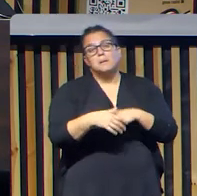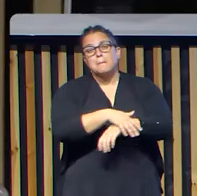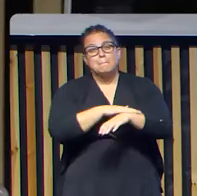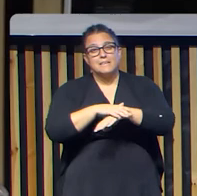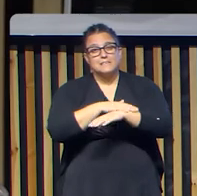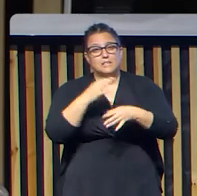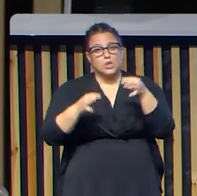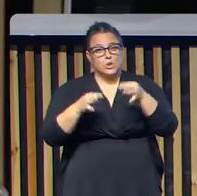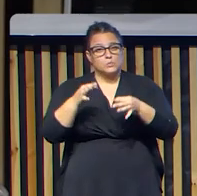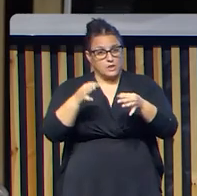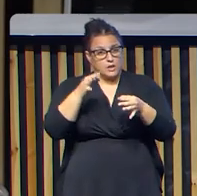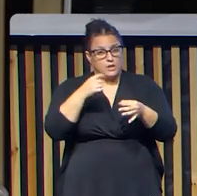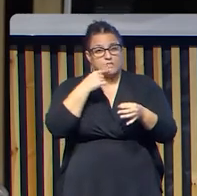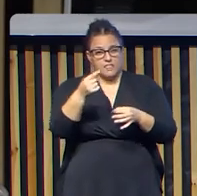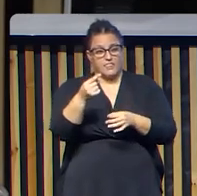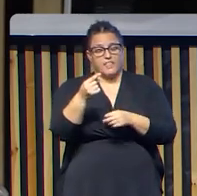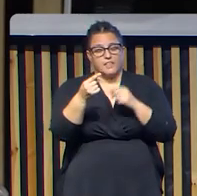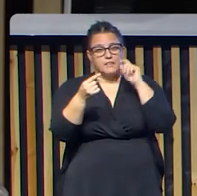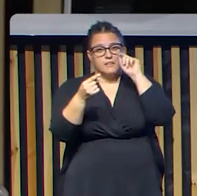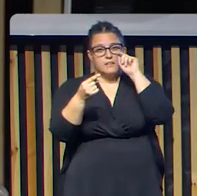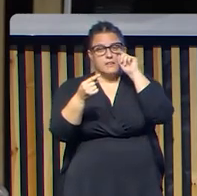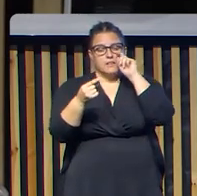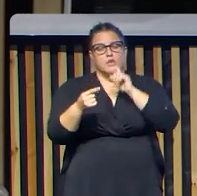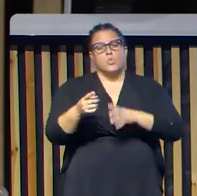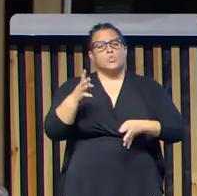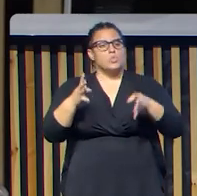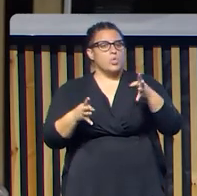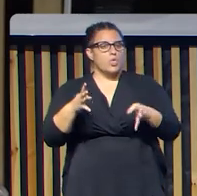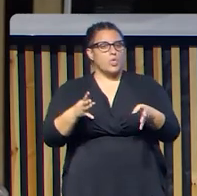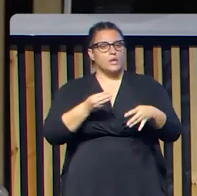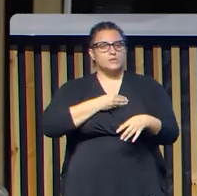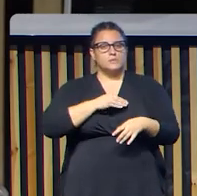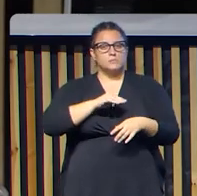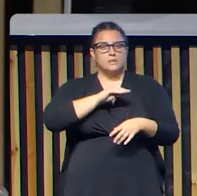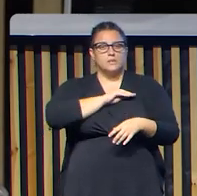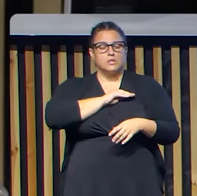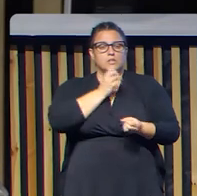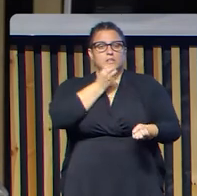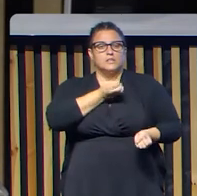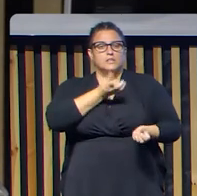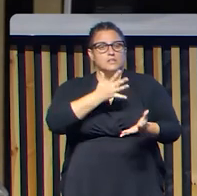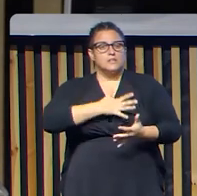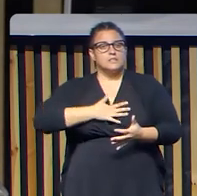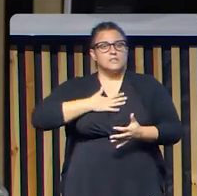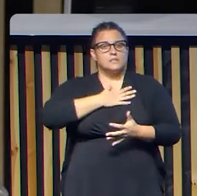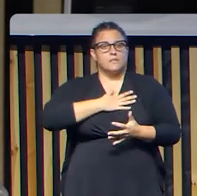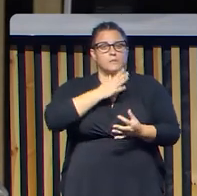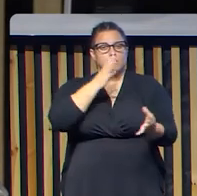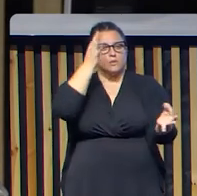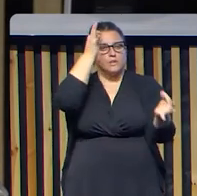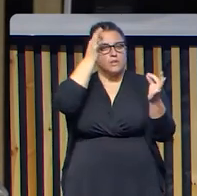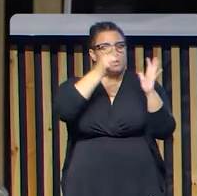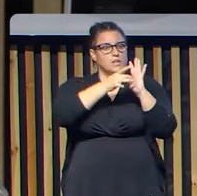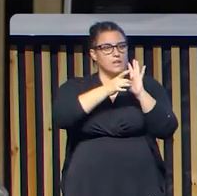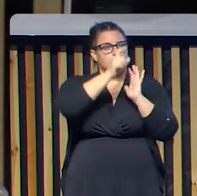de Justicia el Ministerio de Justicia dice los ciudadanos españoles expresan satisfacción por el rigor y calidad